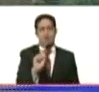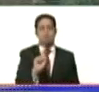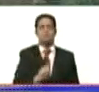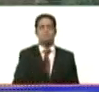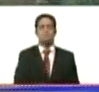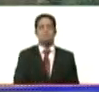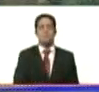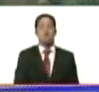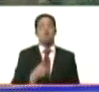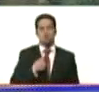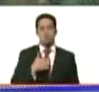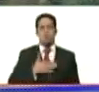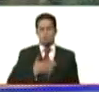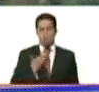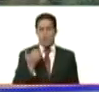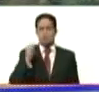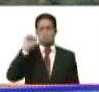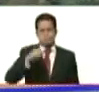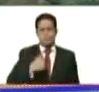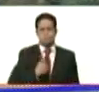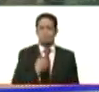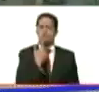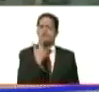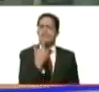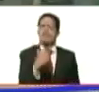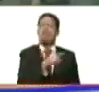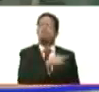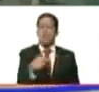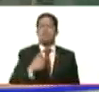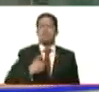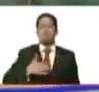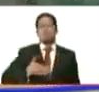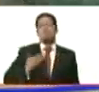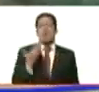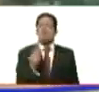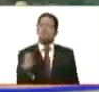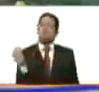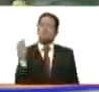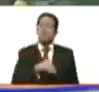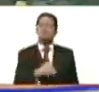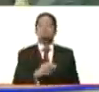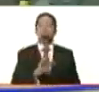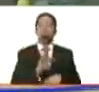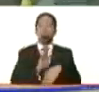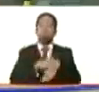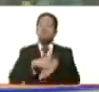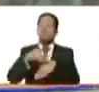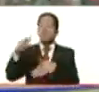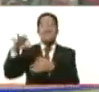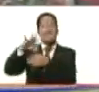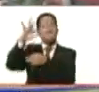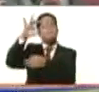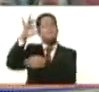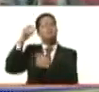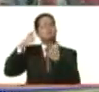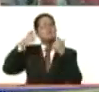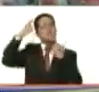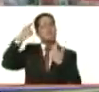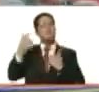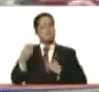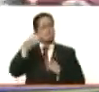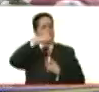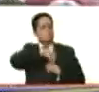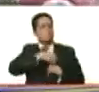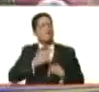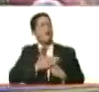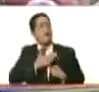Yo puedo con esto y con más, se los digo. Porque llevo el espíritu del gigante adentro de mí, en mi corazón, en mi